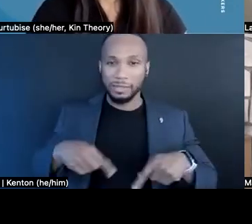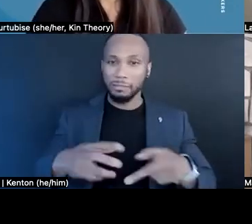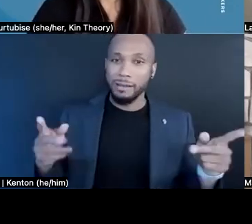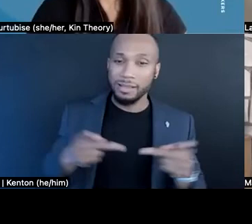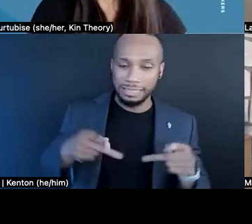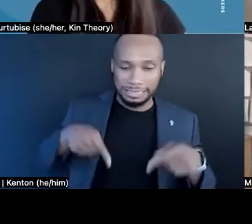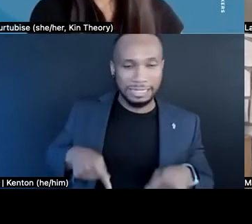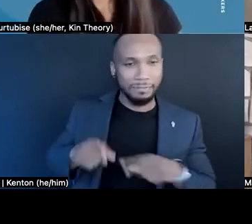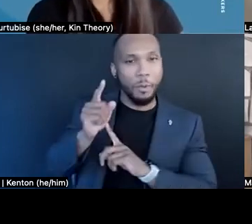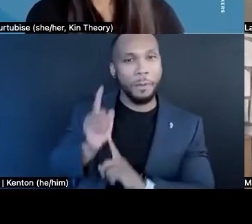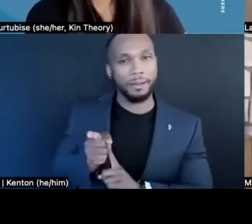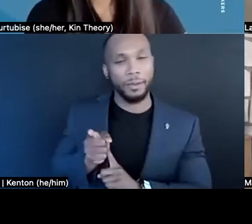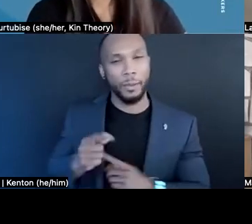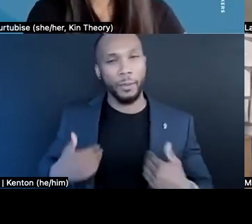momento